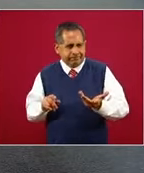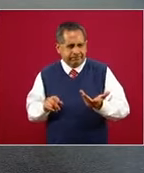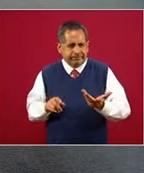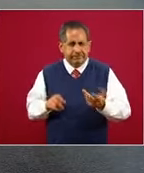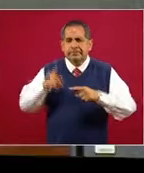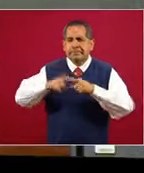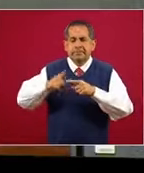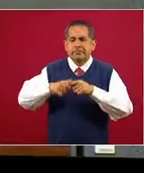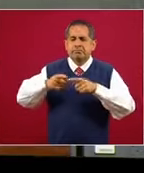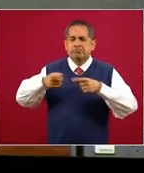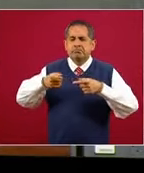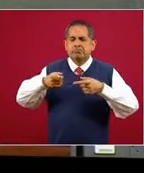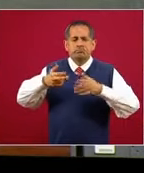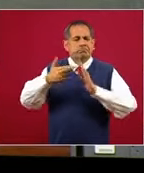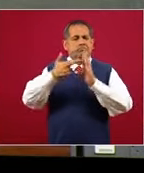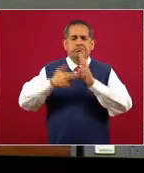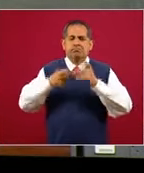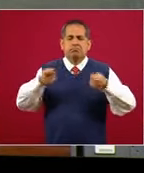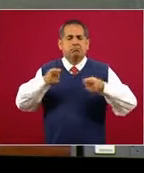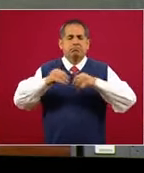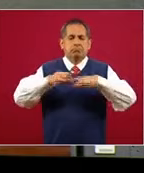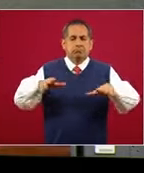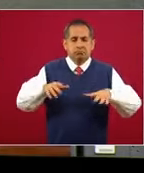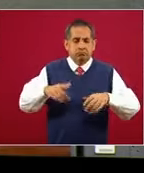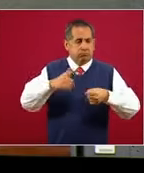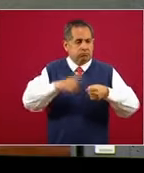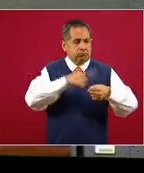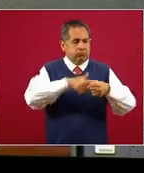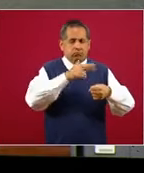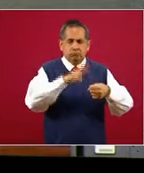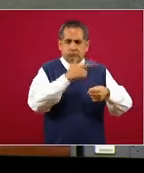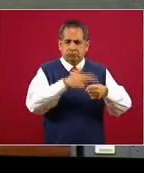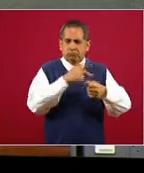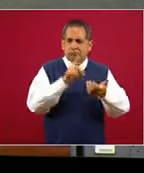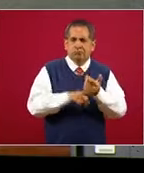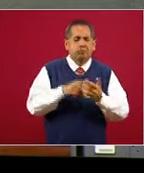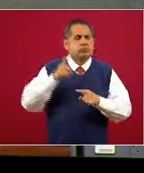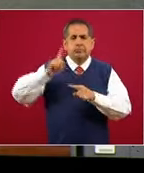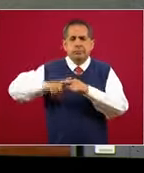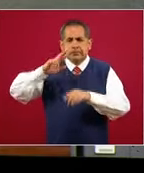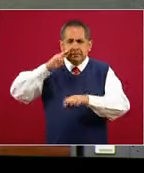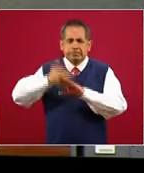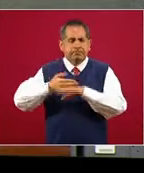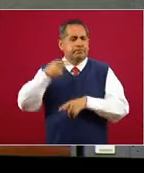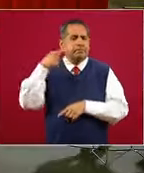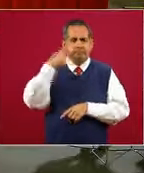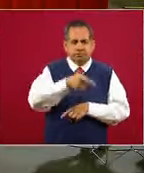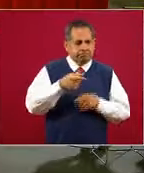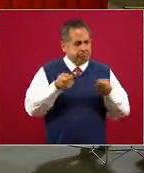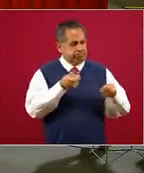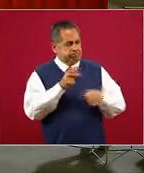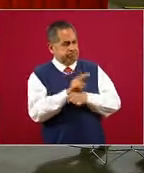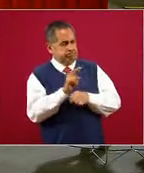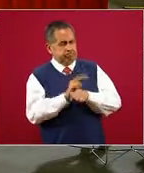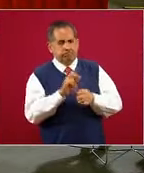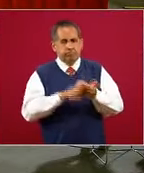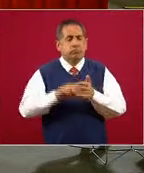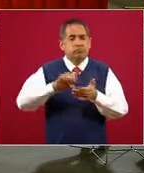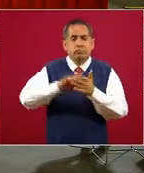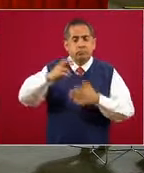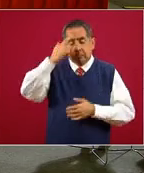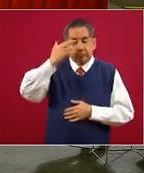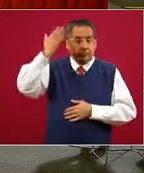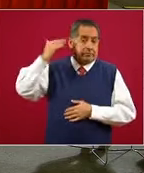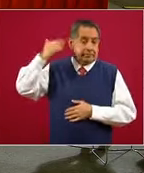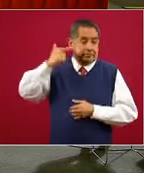cantidades, ¿quién las regula? De los refrescos, porque, o a quién le correspondería la regulación, porque antes, por ejemplo,